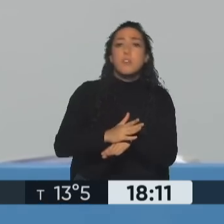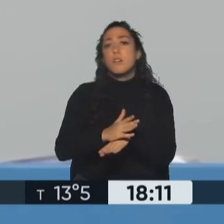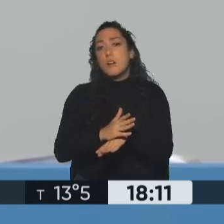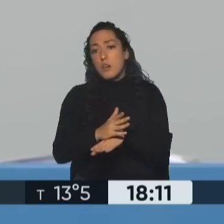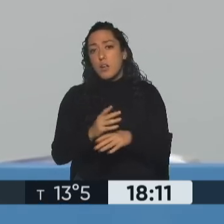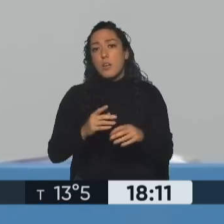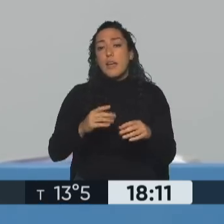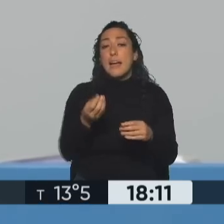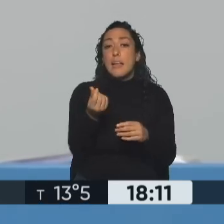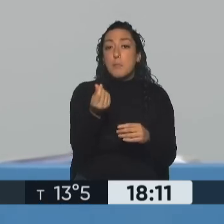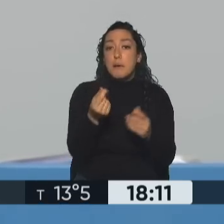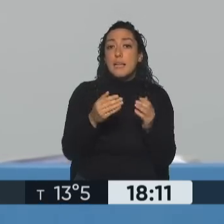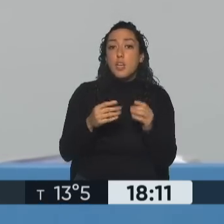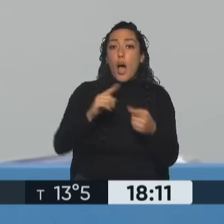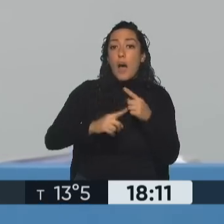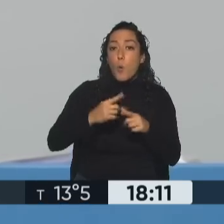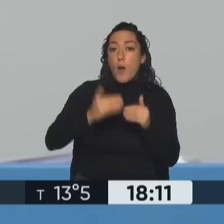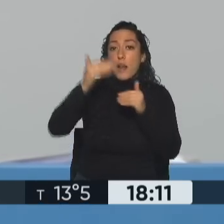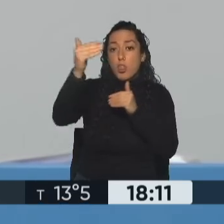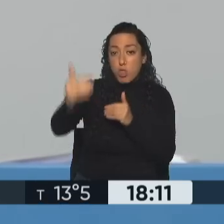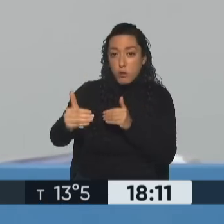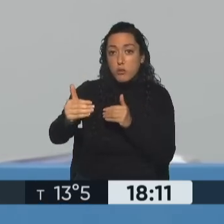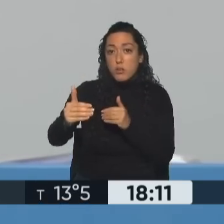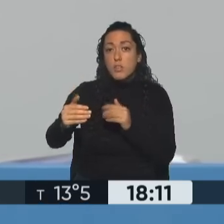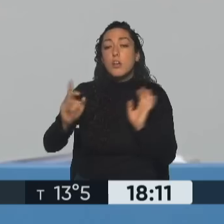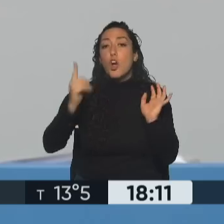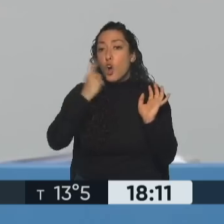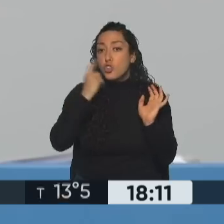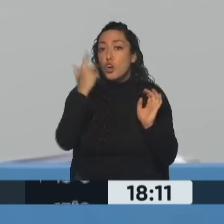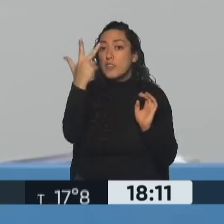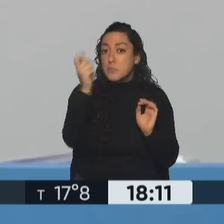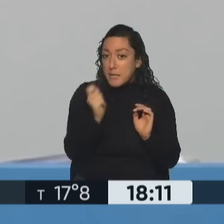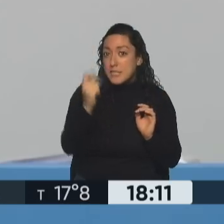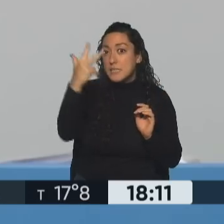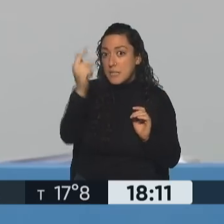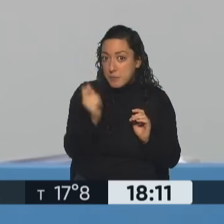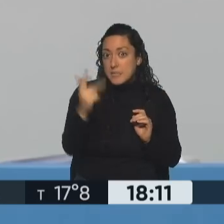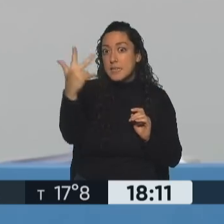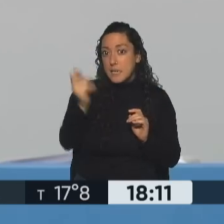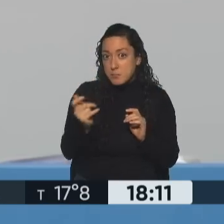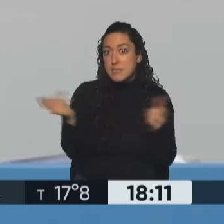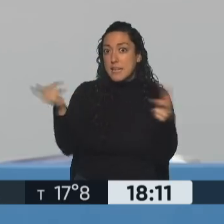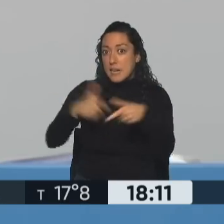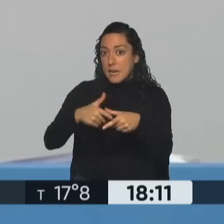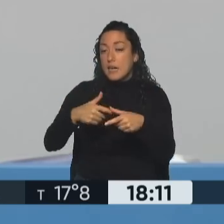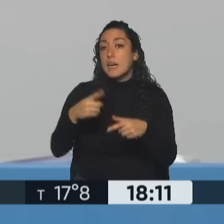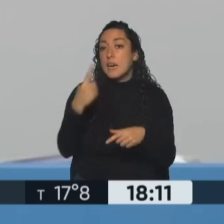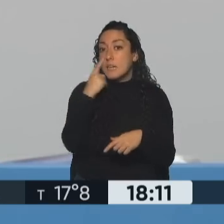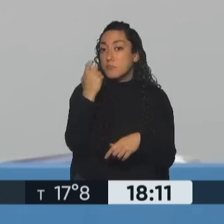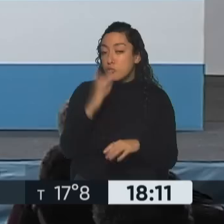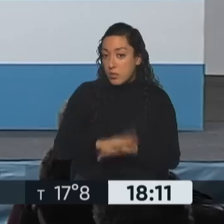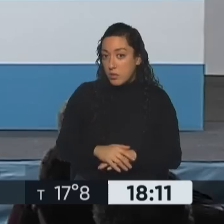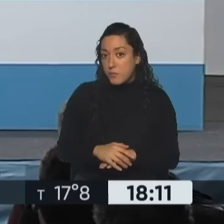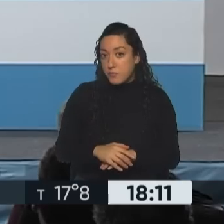a lo largo de la duración del acuerdo, supeditado a exámenes trimestrales a cargo del directorio. Y después dice en el